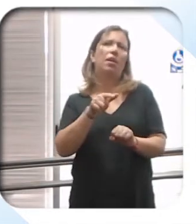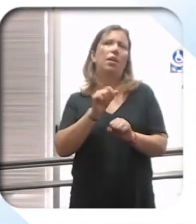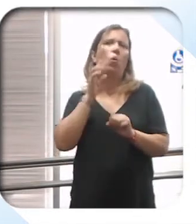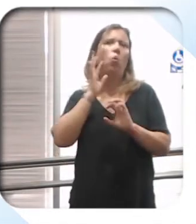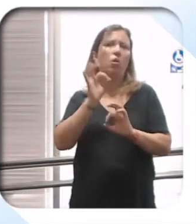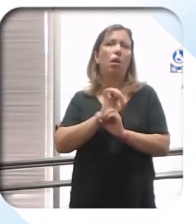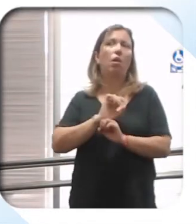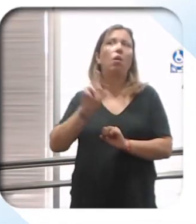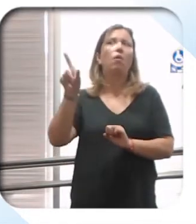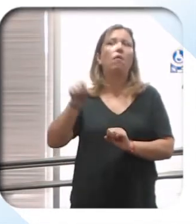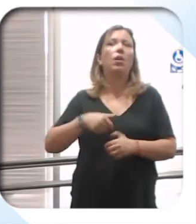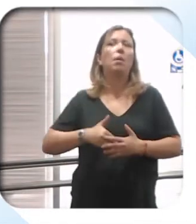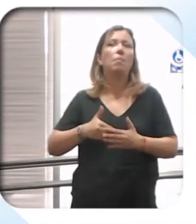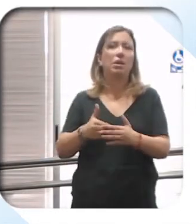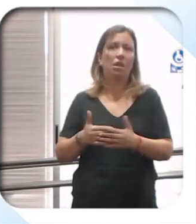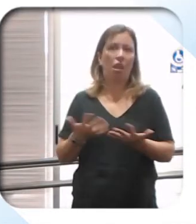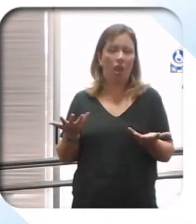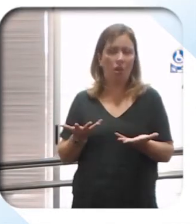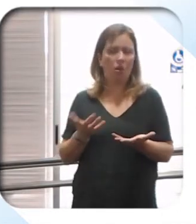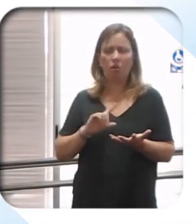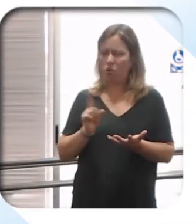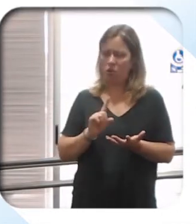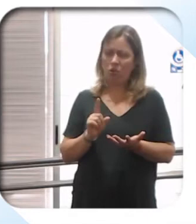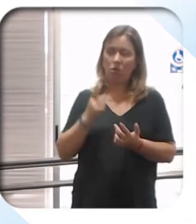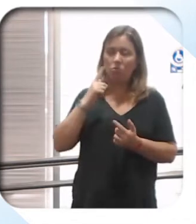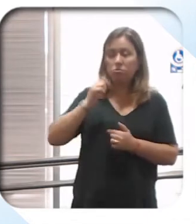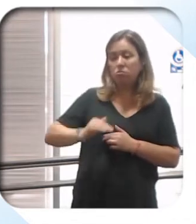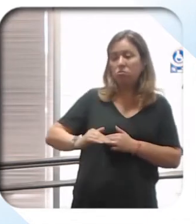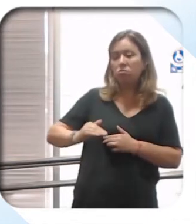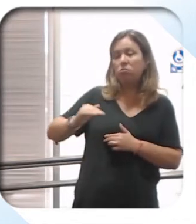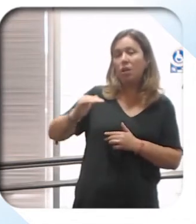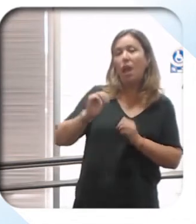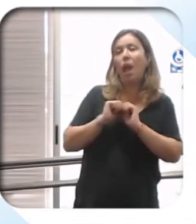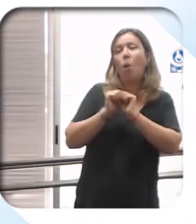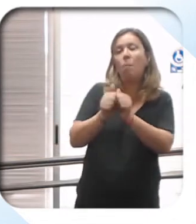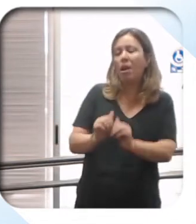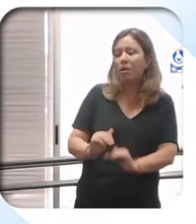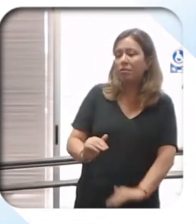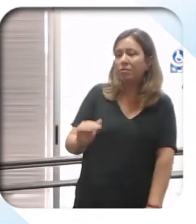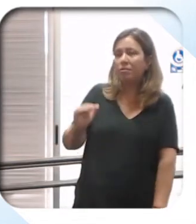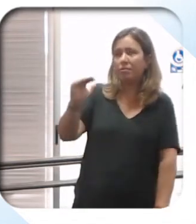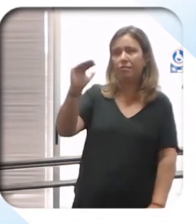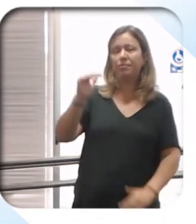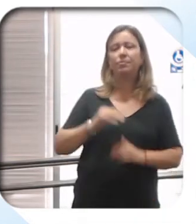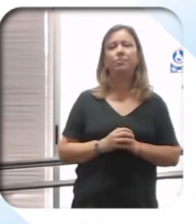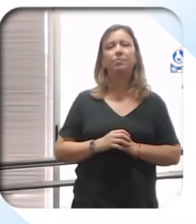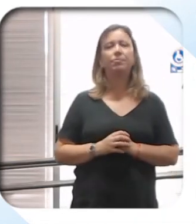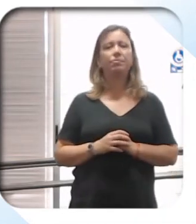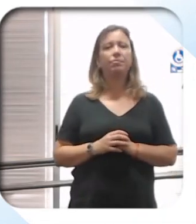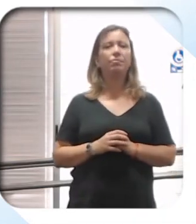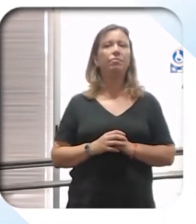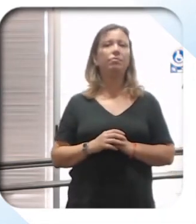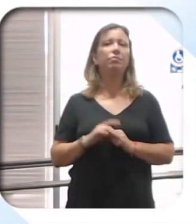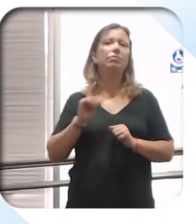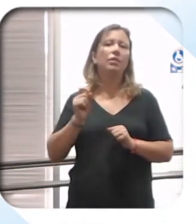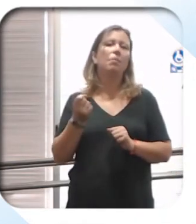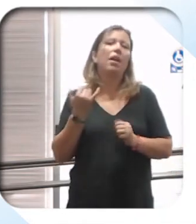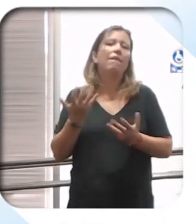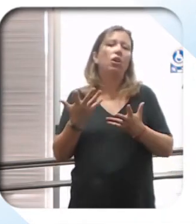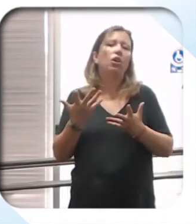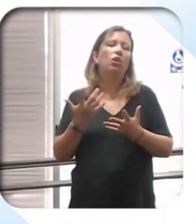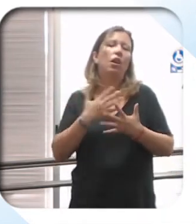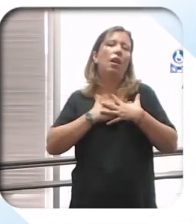quedar embarazada. No, es ir acompañando el crecimiento de los niños, ¿sí? Y con el valor a la